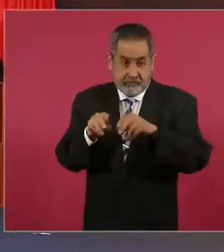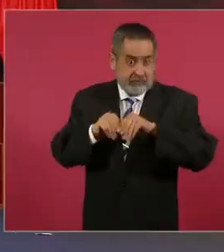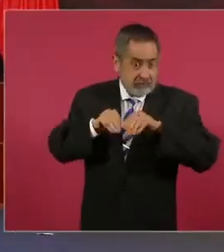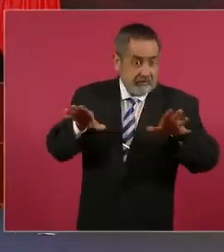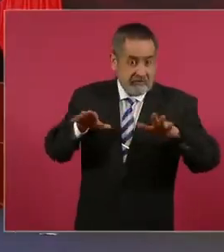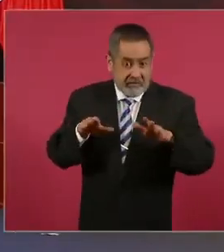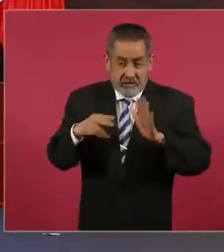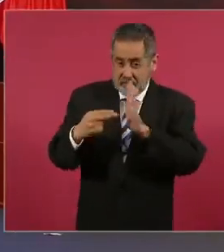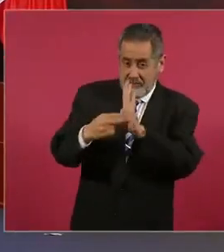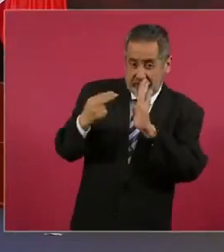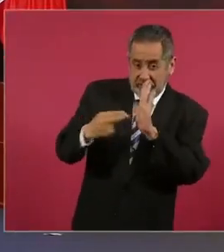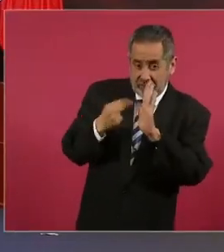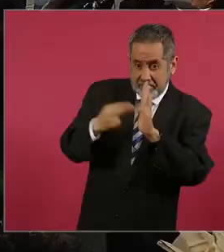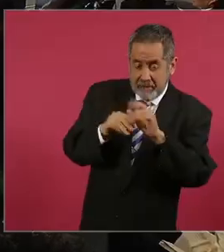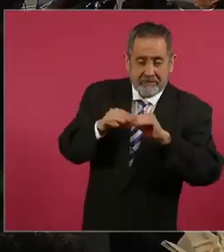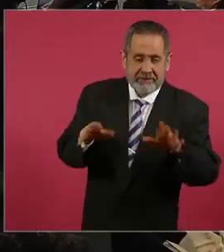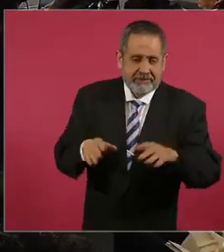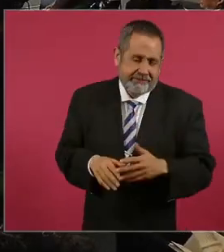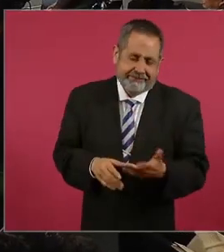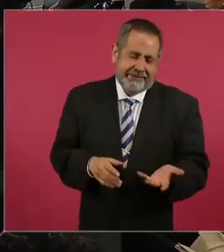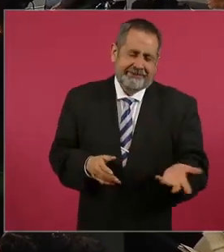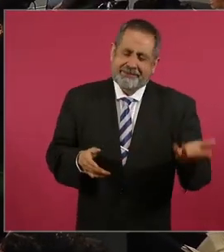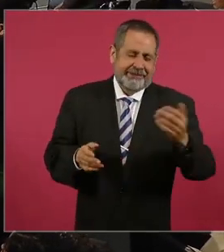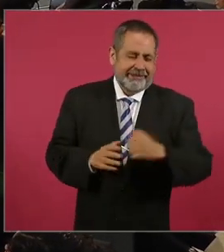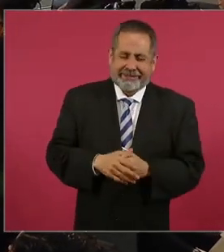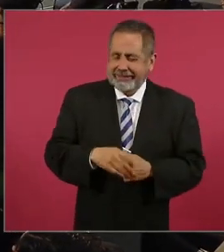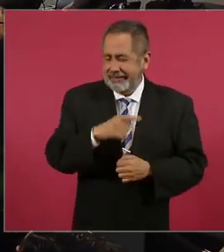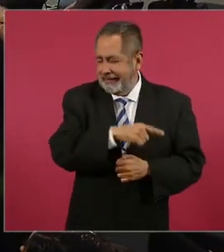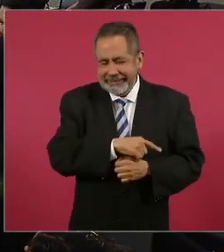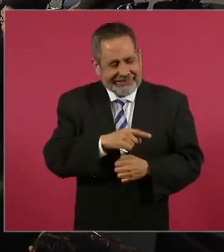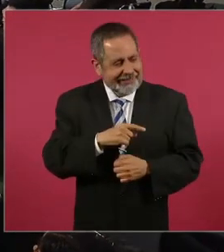No. No, esos son